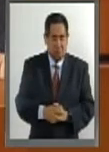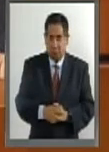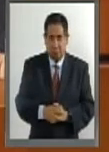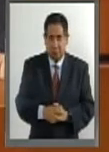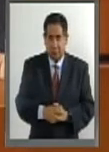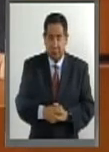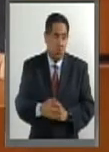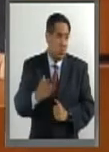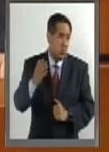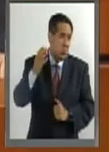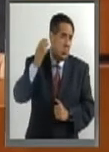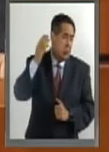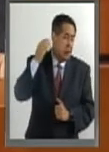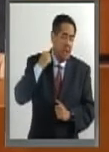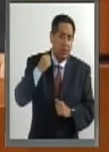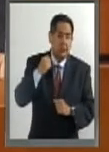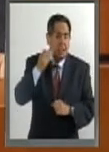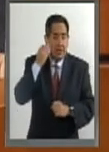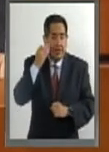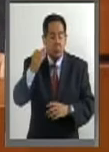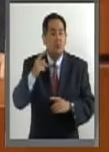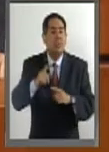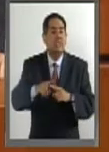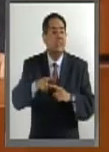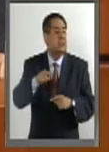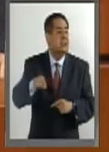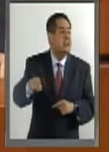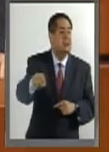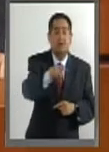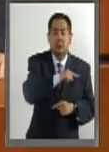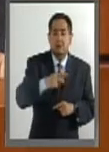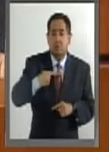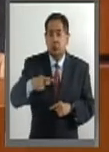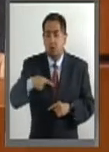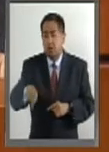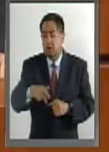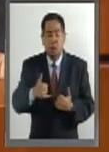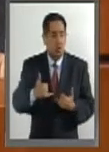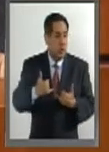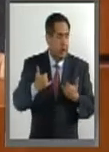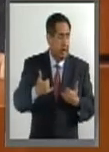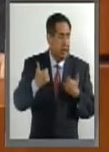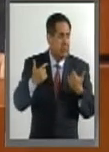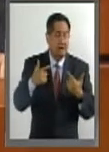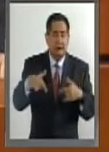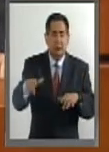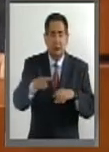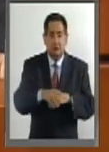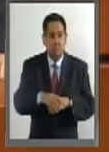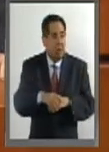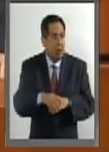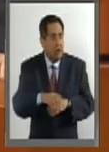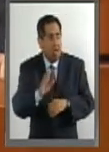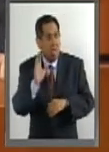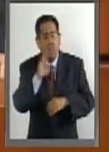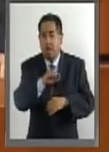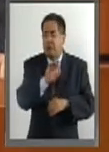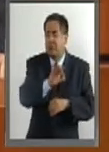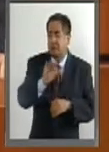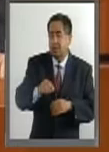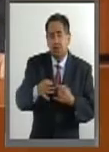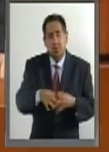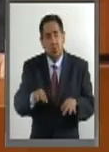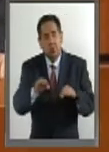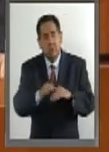tiempo que la sociedad, que los jóvenes poco atienden a este tipo